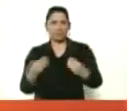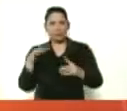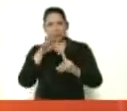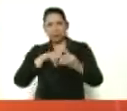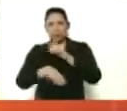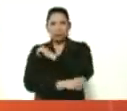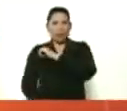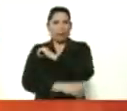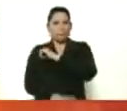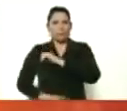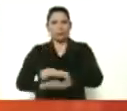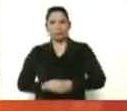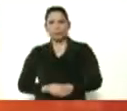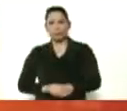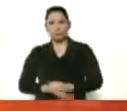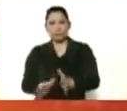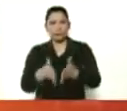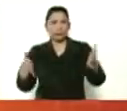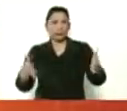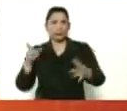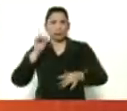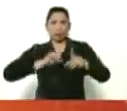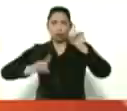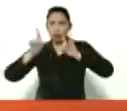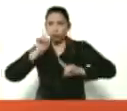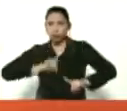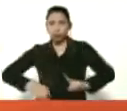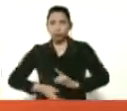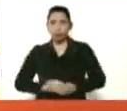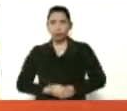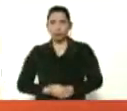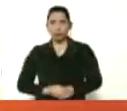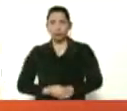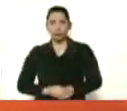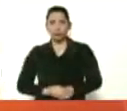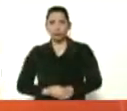trampa, una gran estafa, una gran mentira.